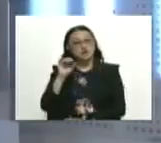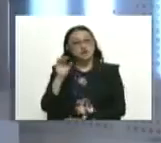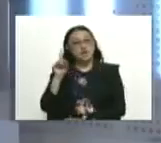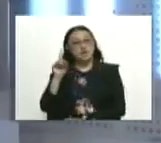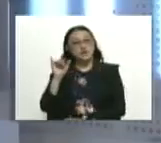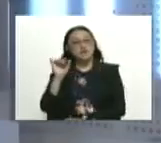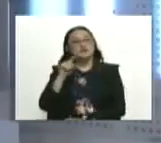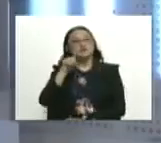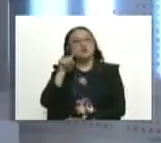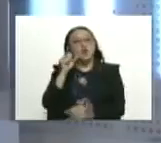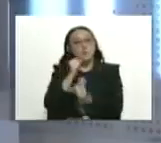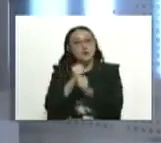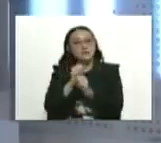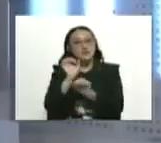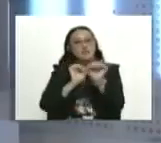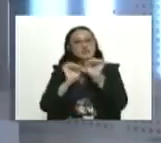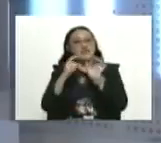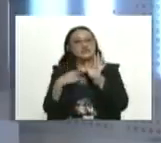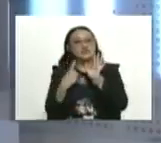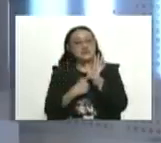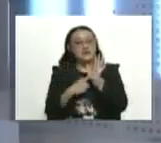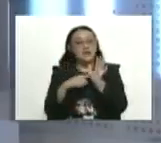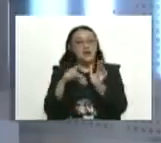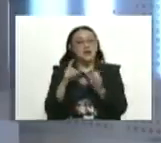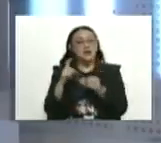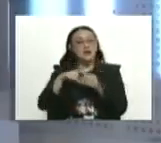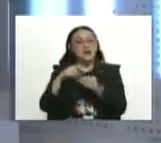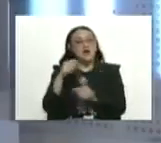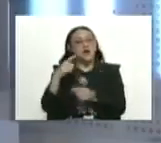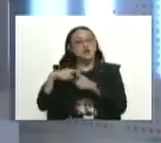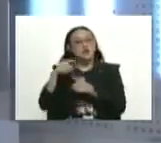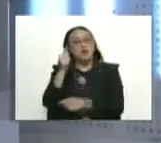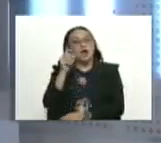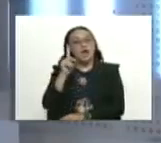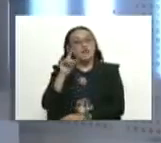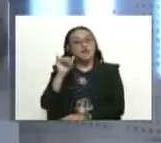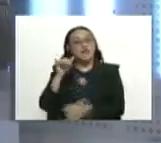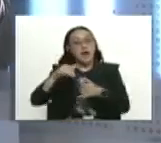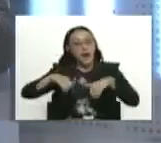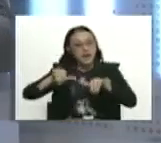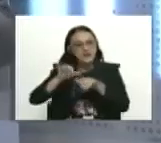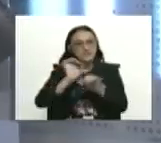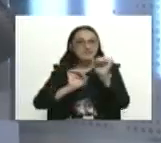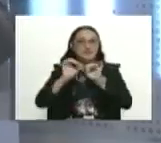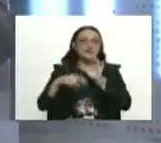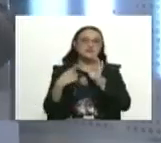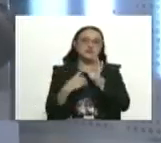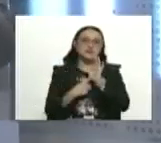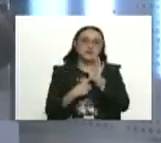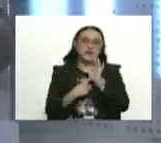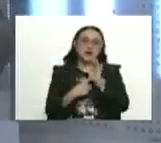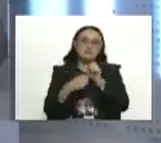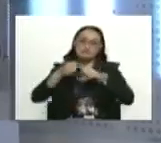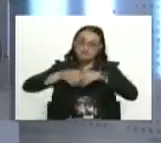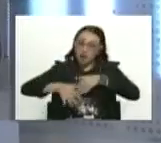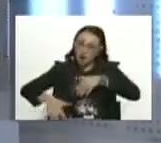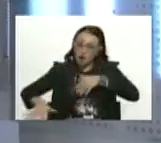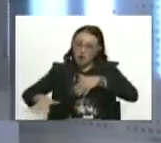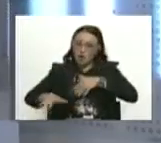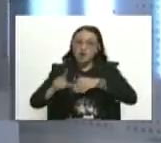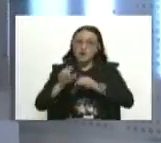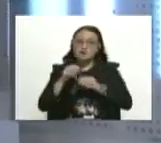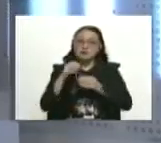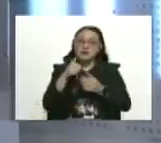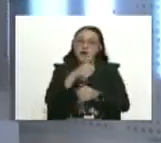operativas de defensa integral, y a su vez las SODI a las ADI, áreas de defensa integral, y de allí se desprende una gran arquitectura que va a